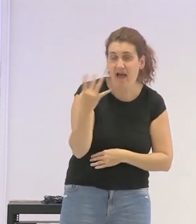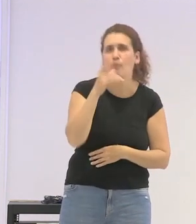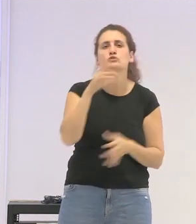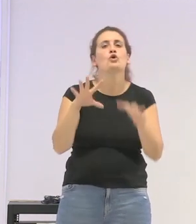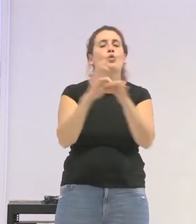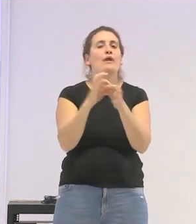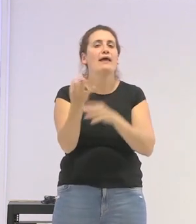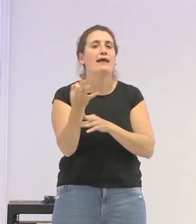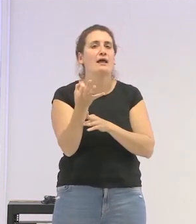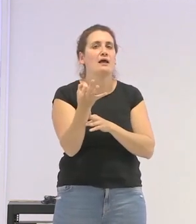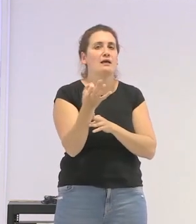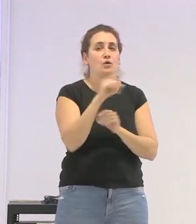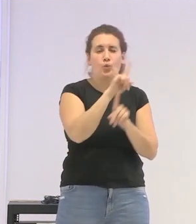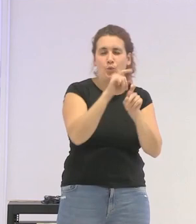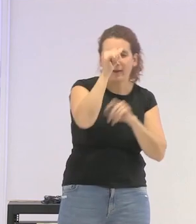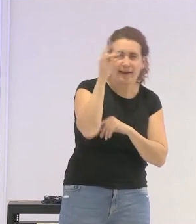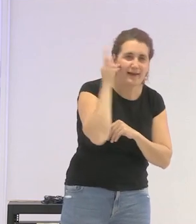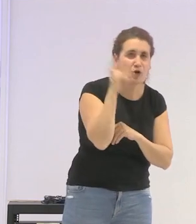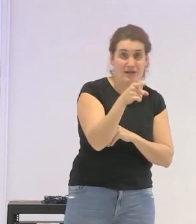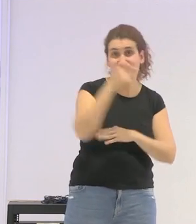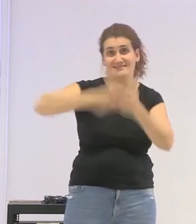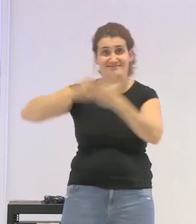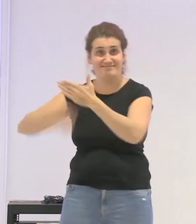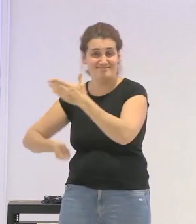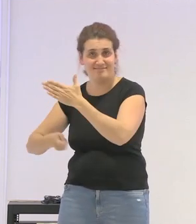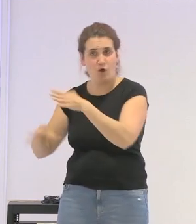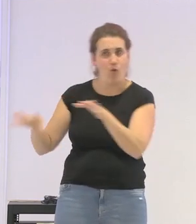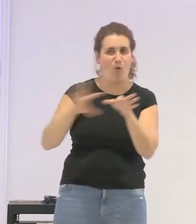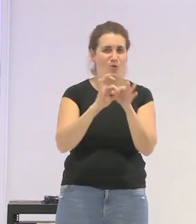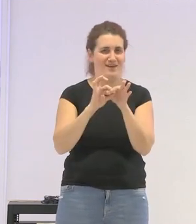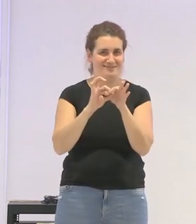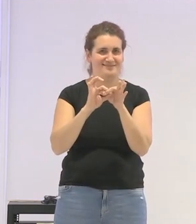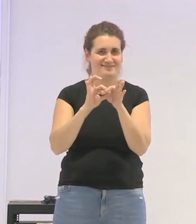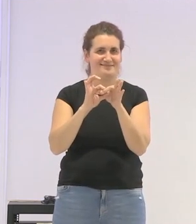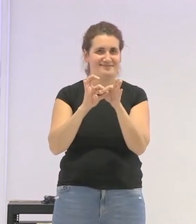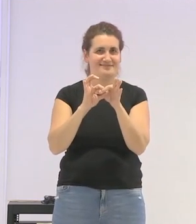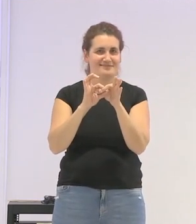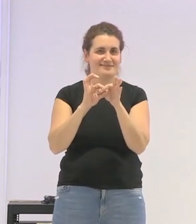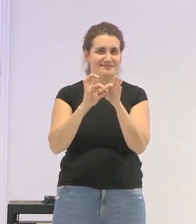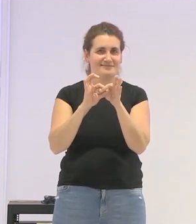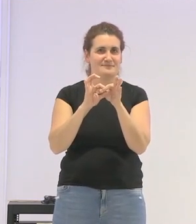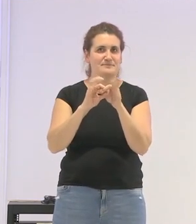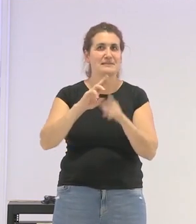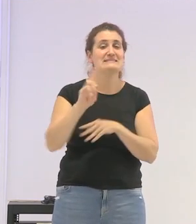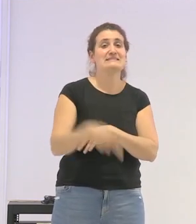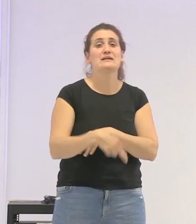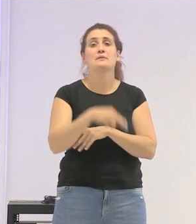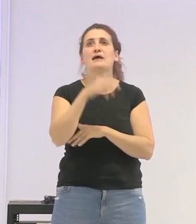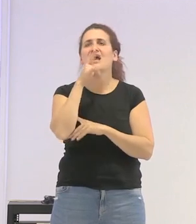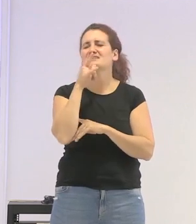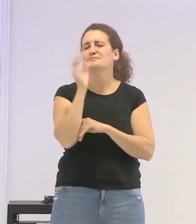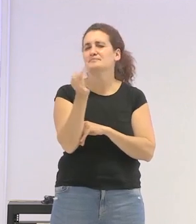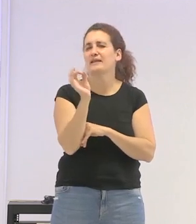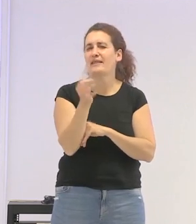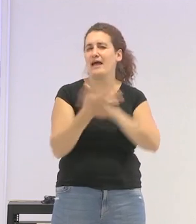en cuestiones de género a estas extremas derechas que que bueno, les sirve, precisamente se habla de que la